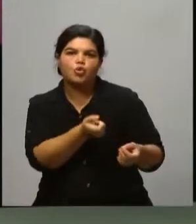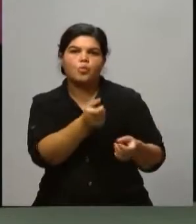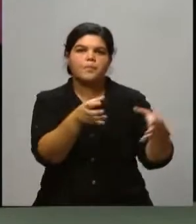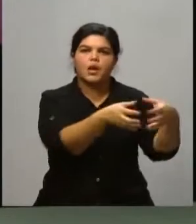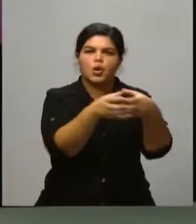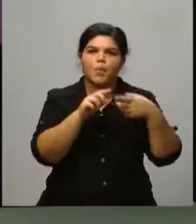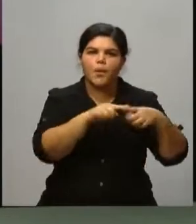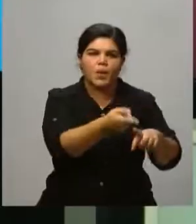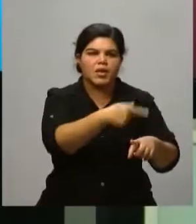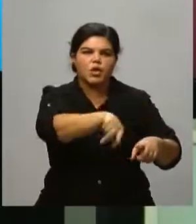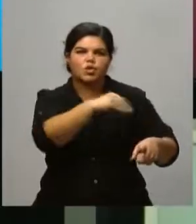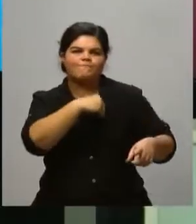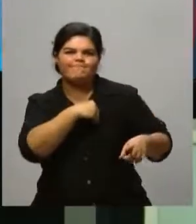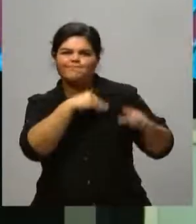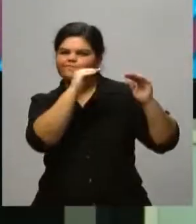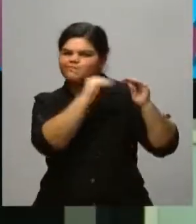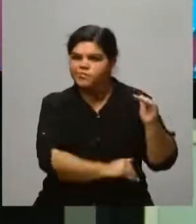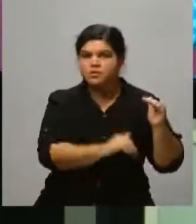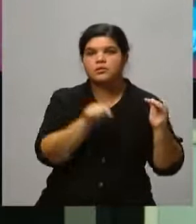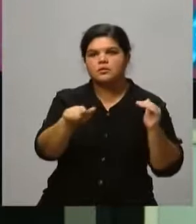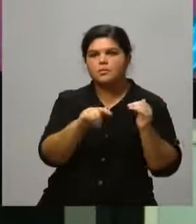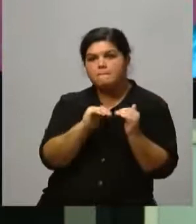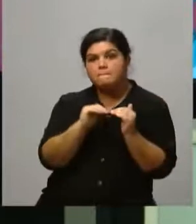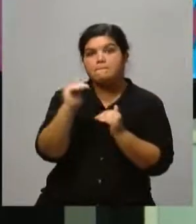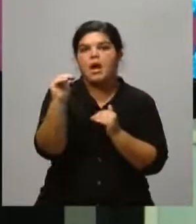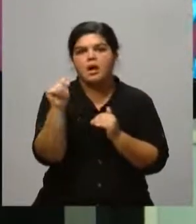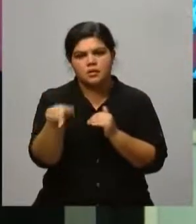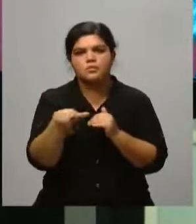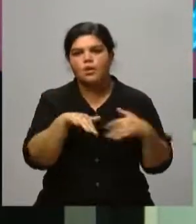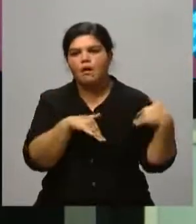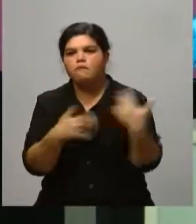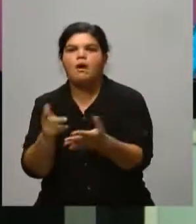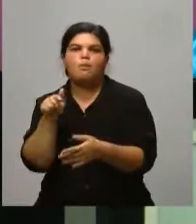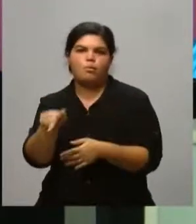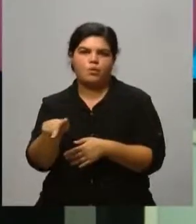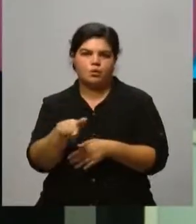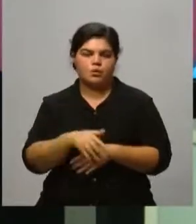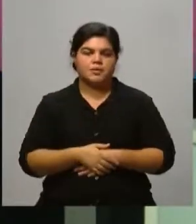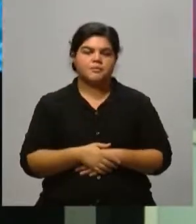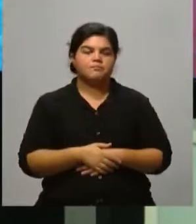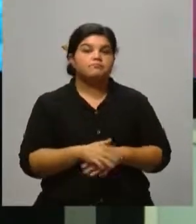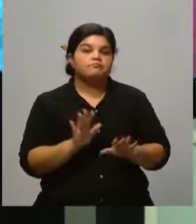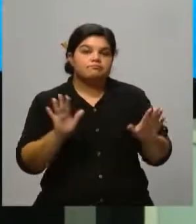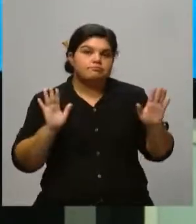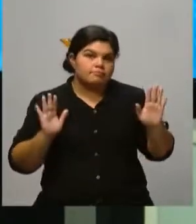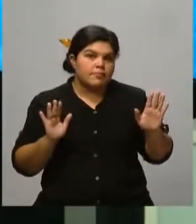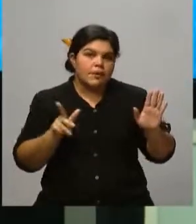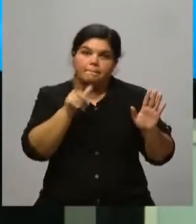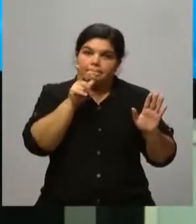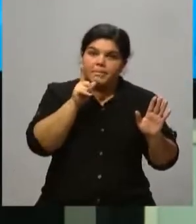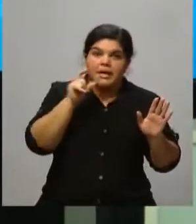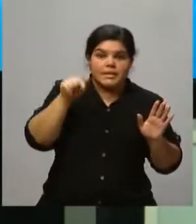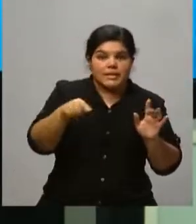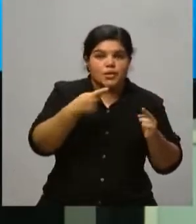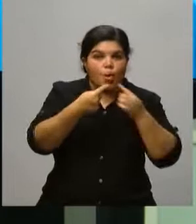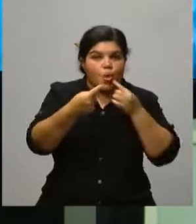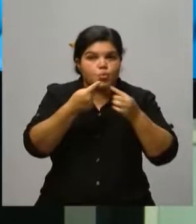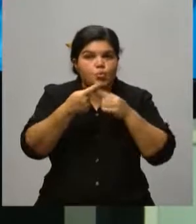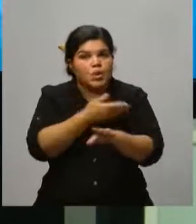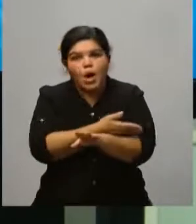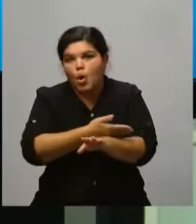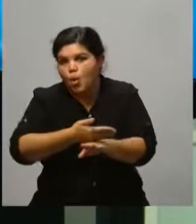momento a Mauricio Macri, que él estaba dentro del ámbito empresarial y el ámbito futbolístico, y bueno, decidió formar un partido